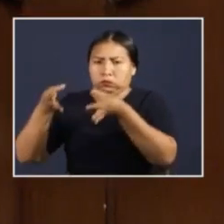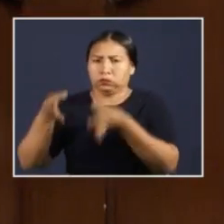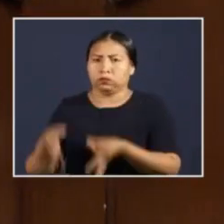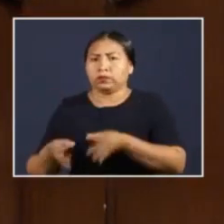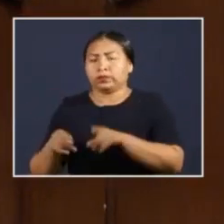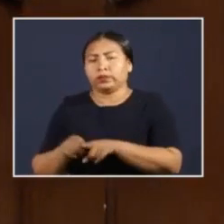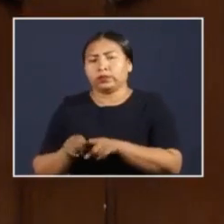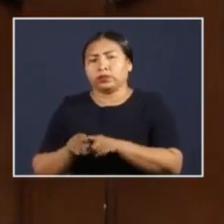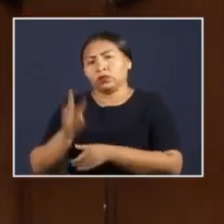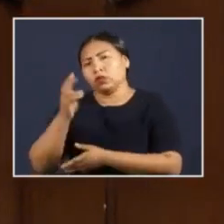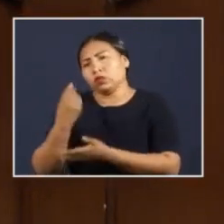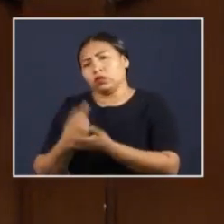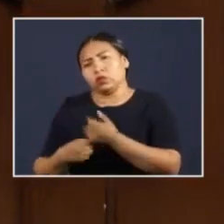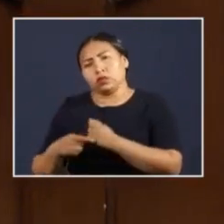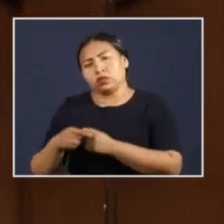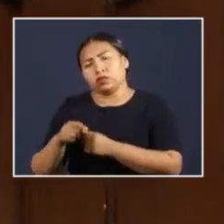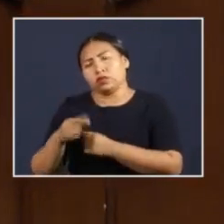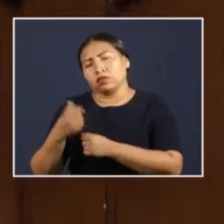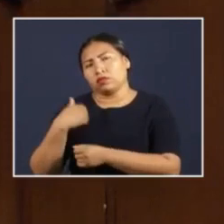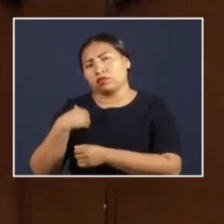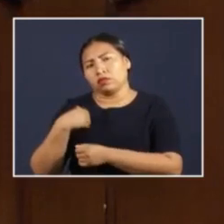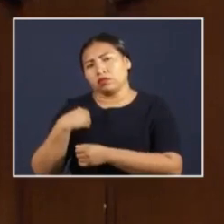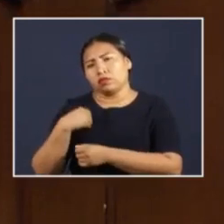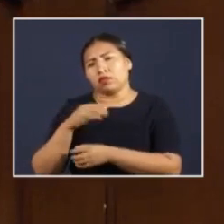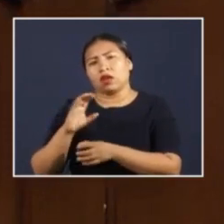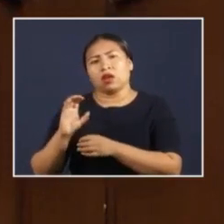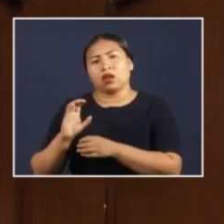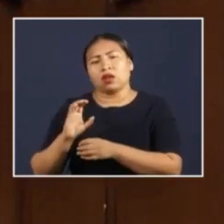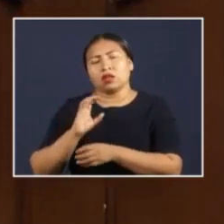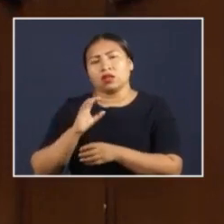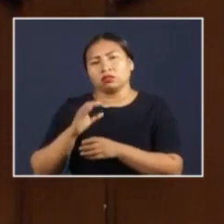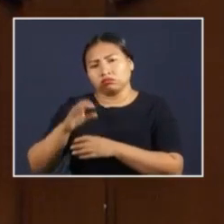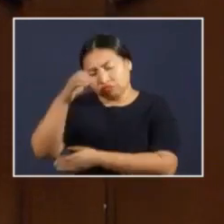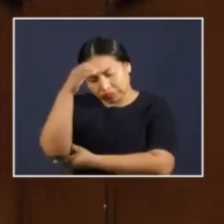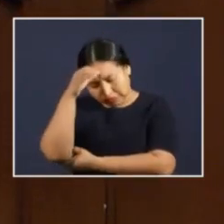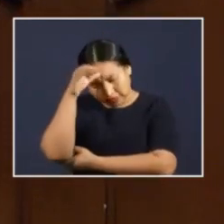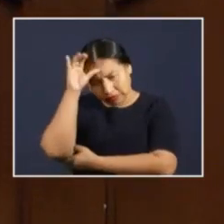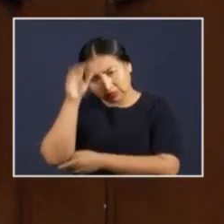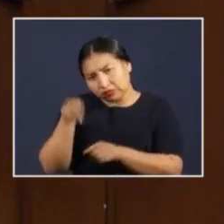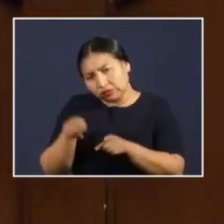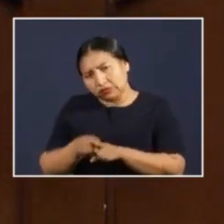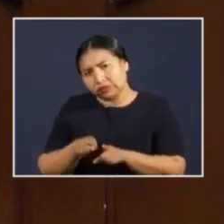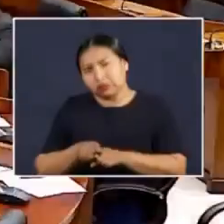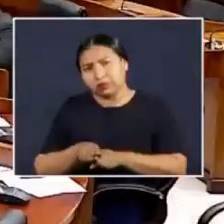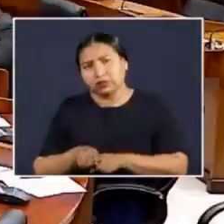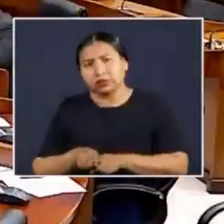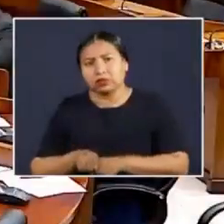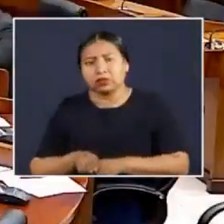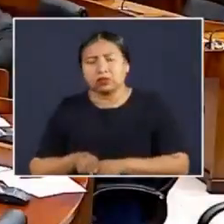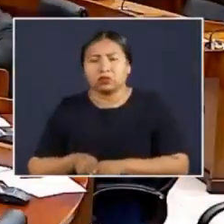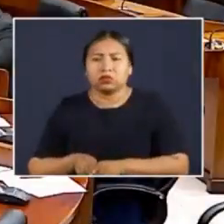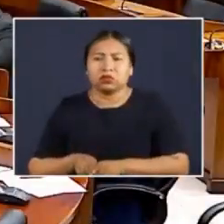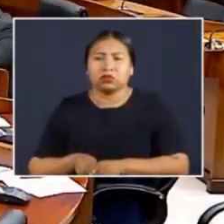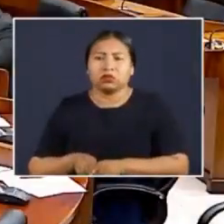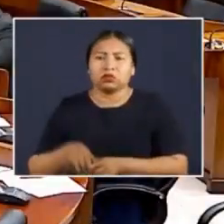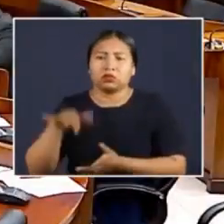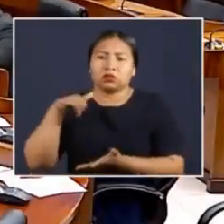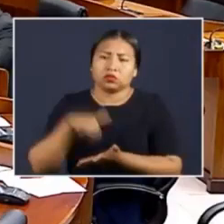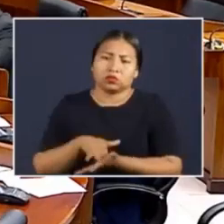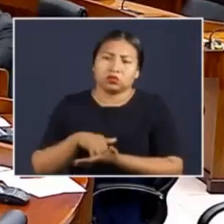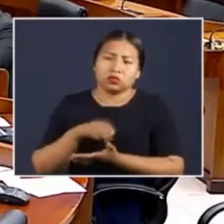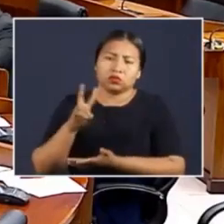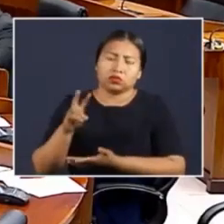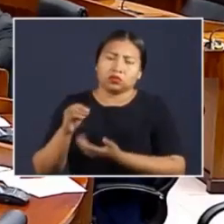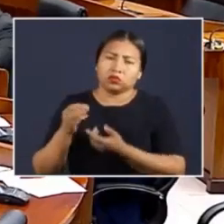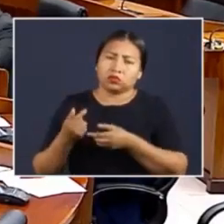había sido capacitado en materia penitenciaria porque no permanecía en los centros penitenciarios era